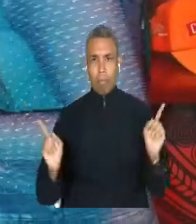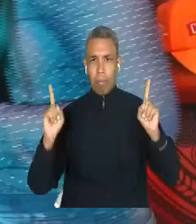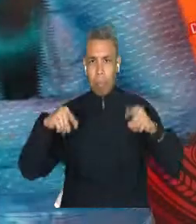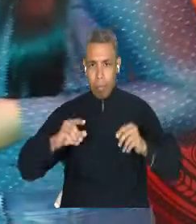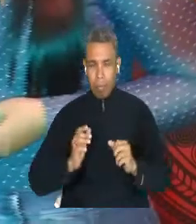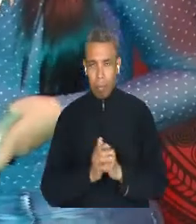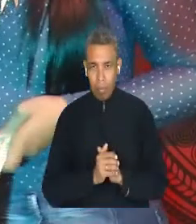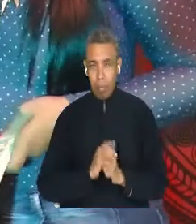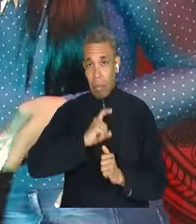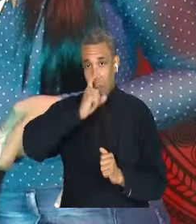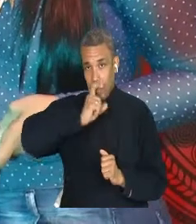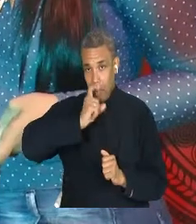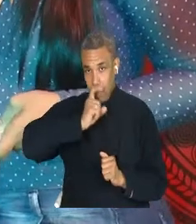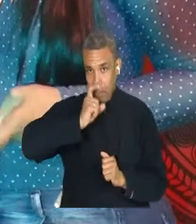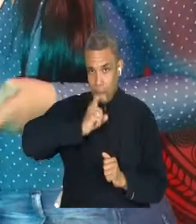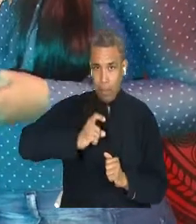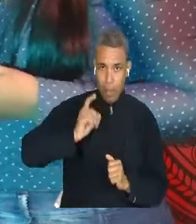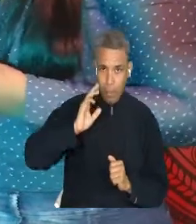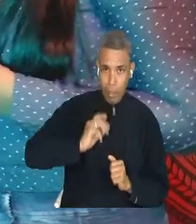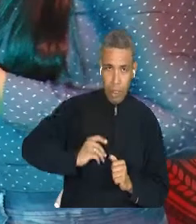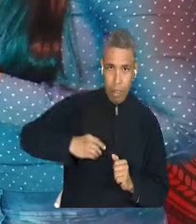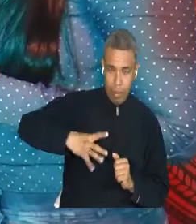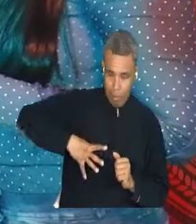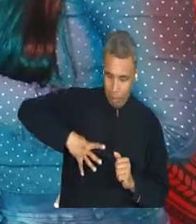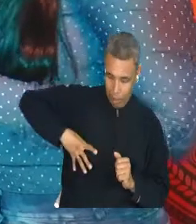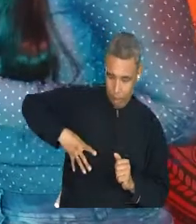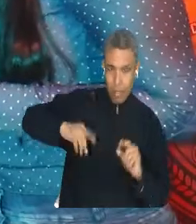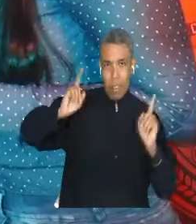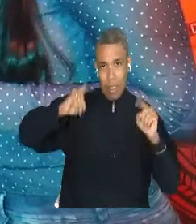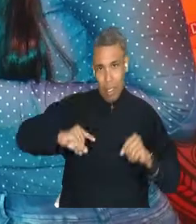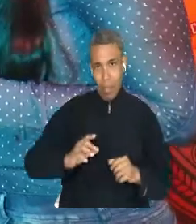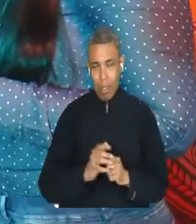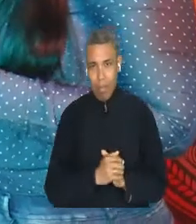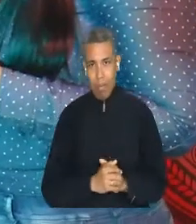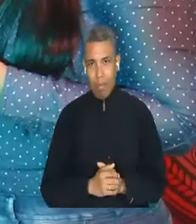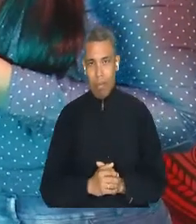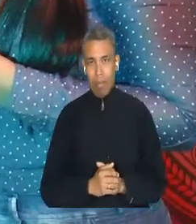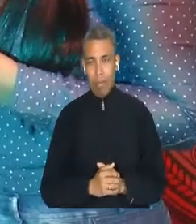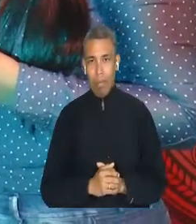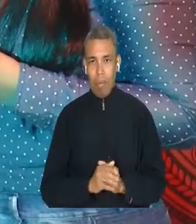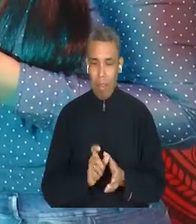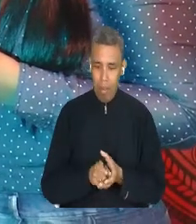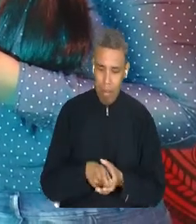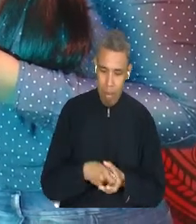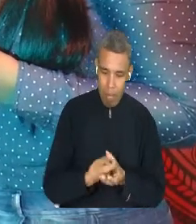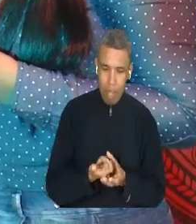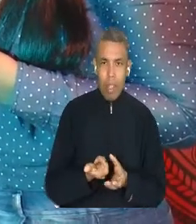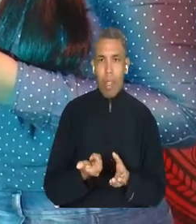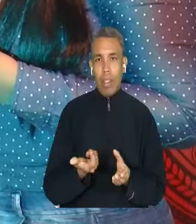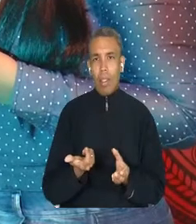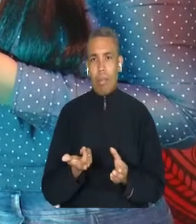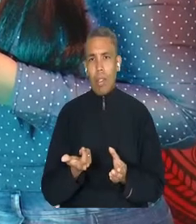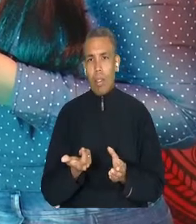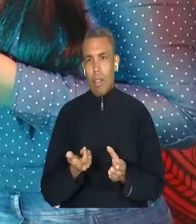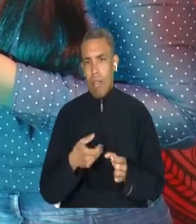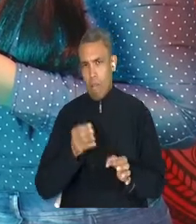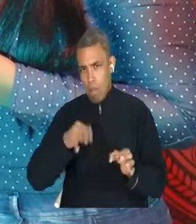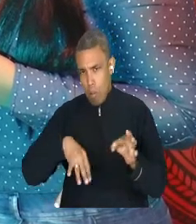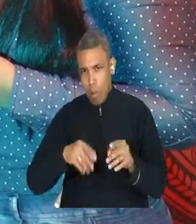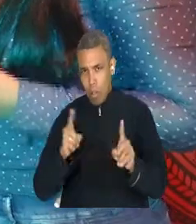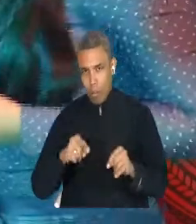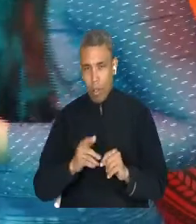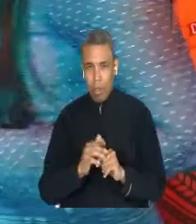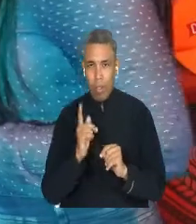costillitas, también súper deliciosas aquí en la cervecería. Las papitas beisboleras, que ya hablamos de ella. Y también tenemos